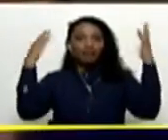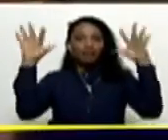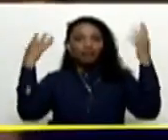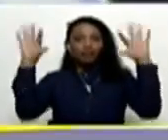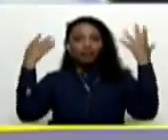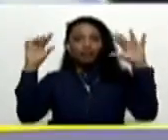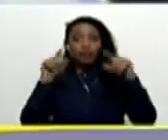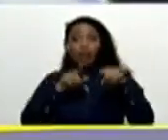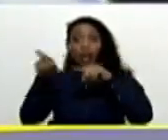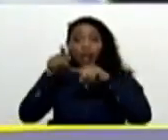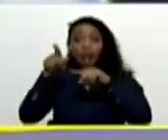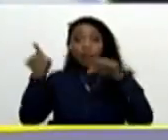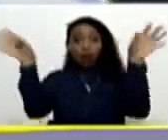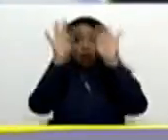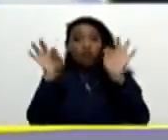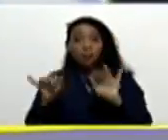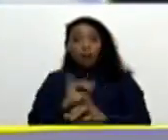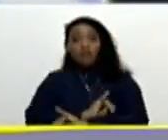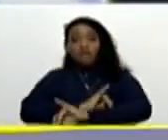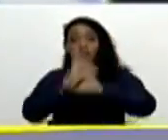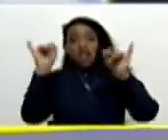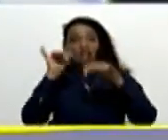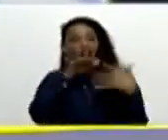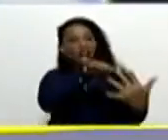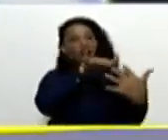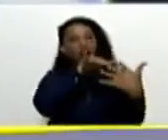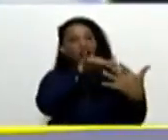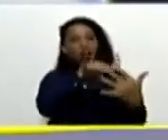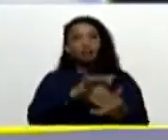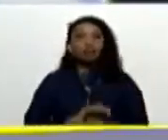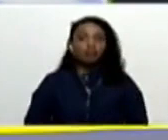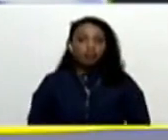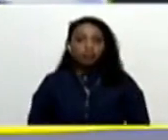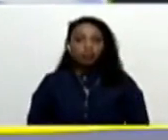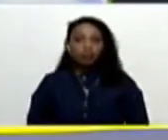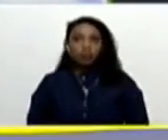Y en esa fase final de la guerra,